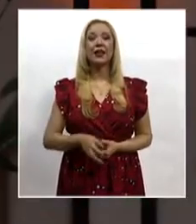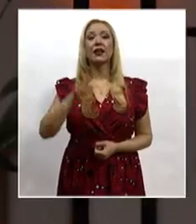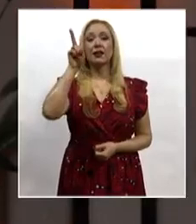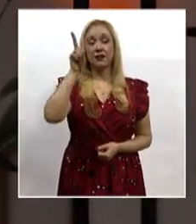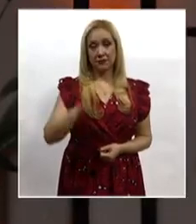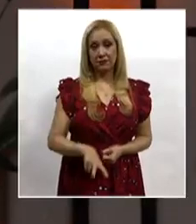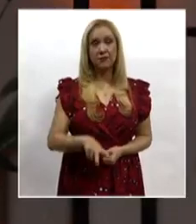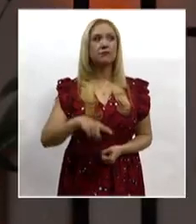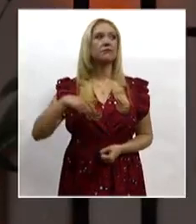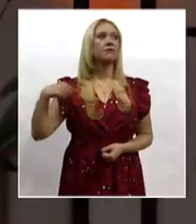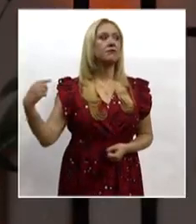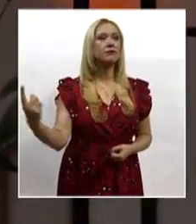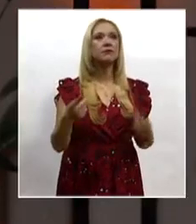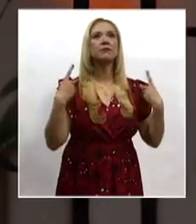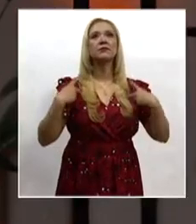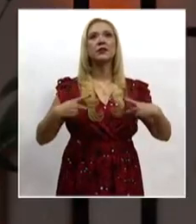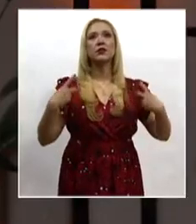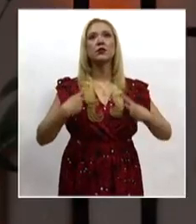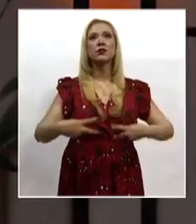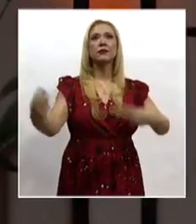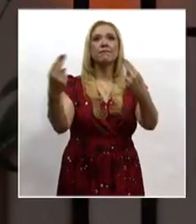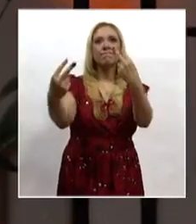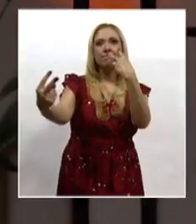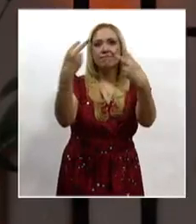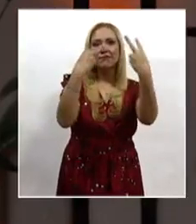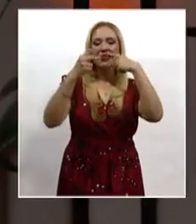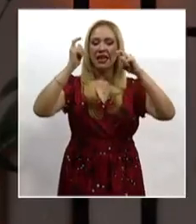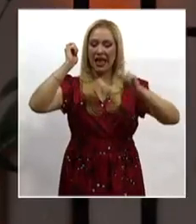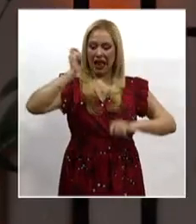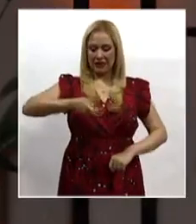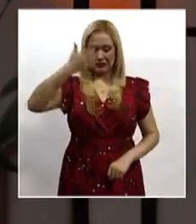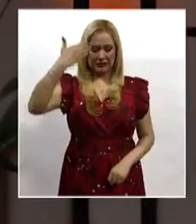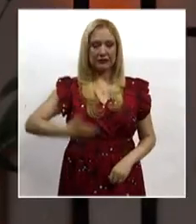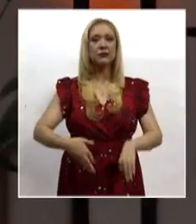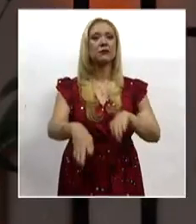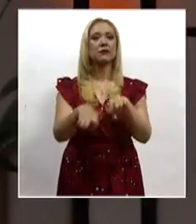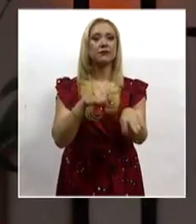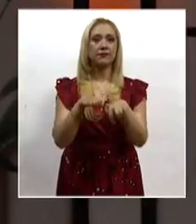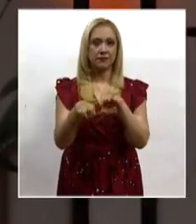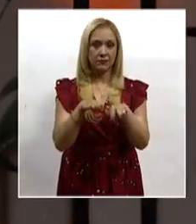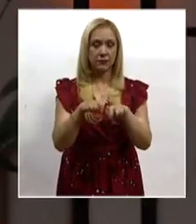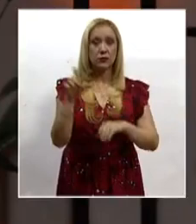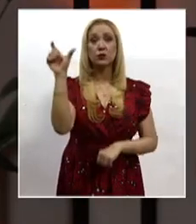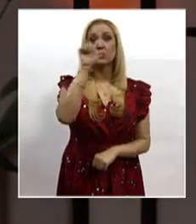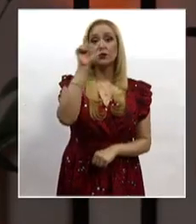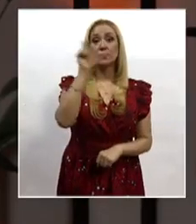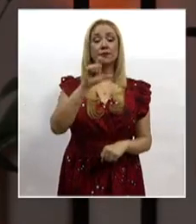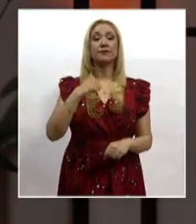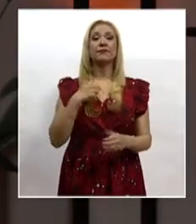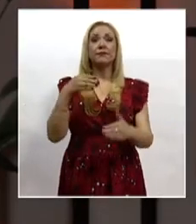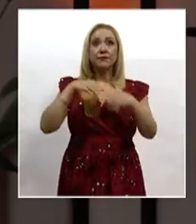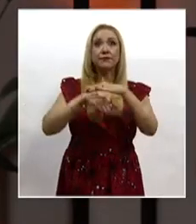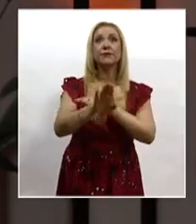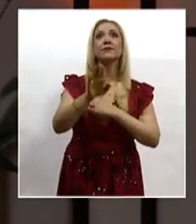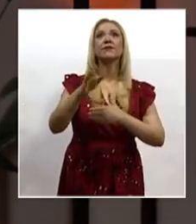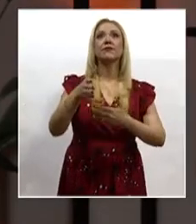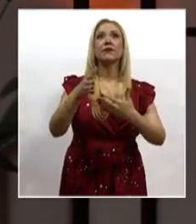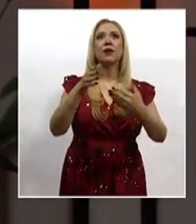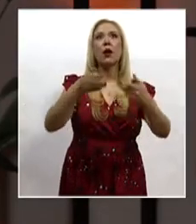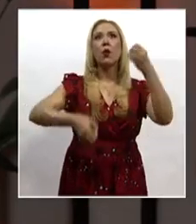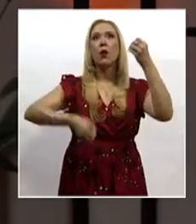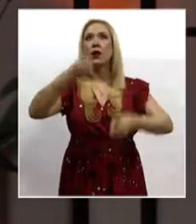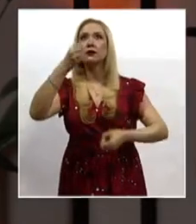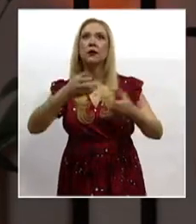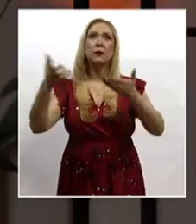Observa la sociedad nuestra función y al momento de estar en la inmediación, en la audiencia, de que nos estén